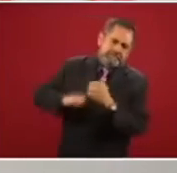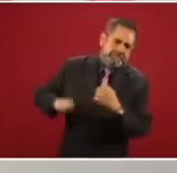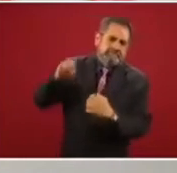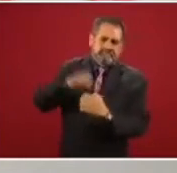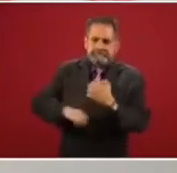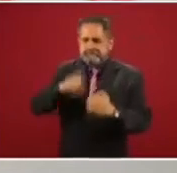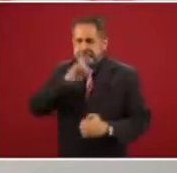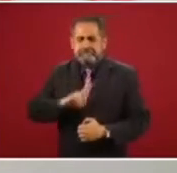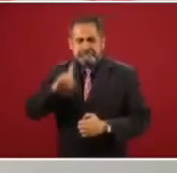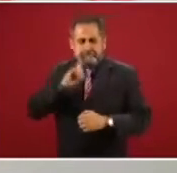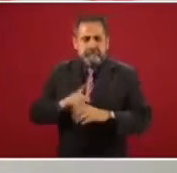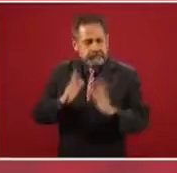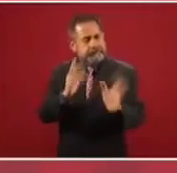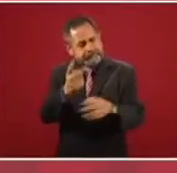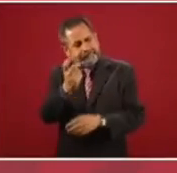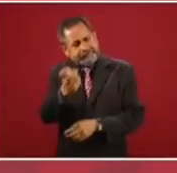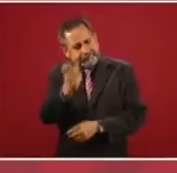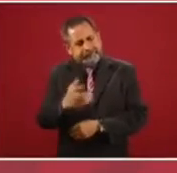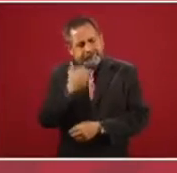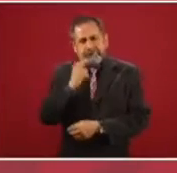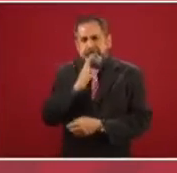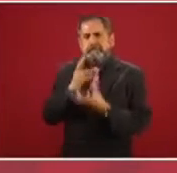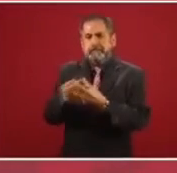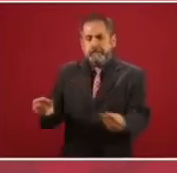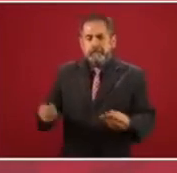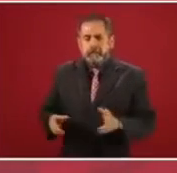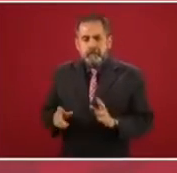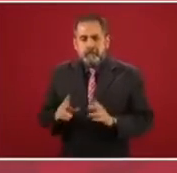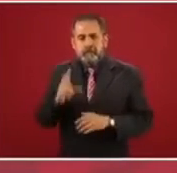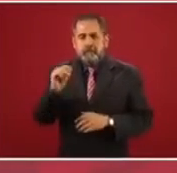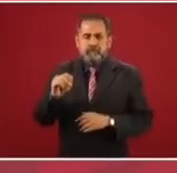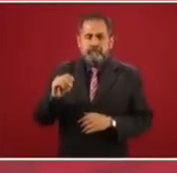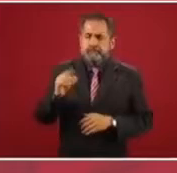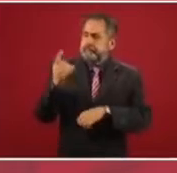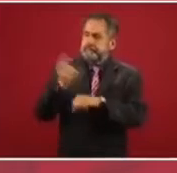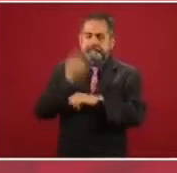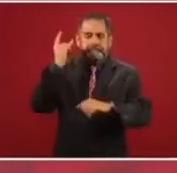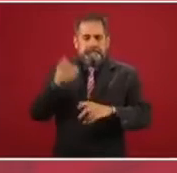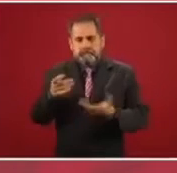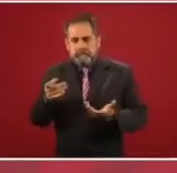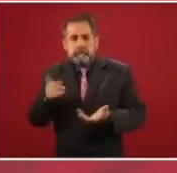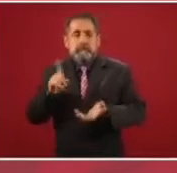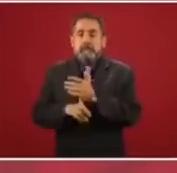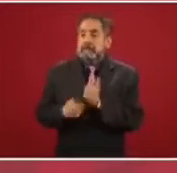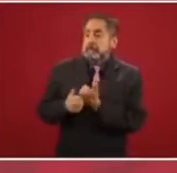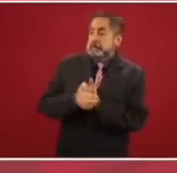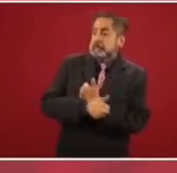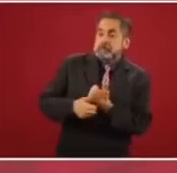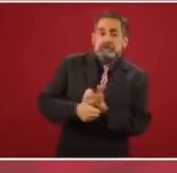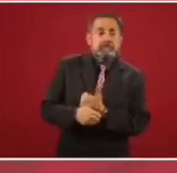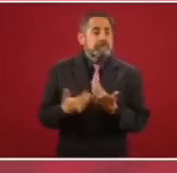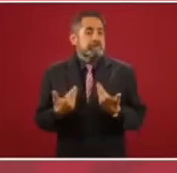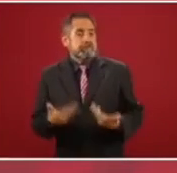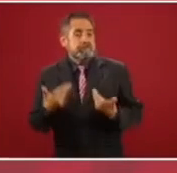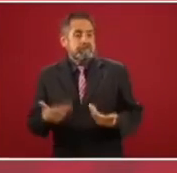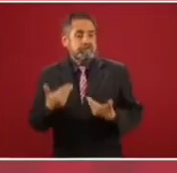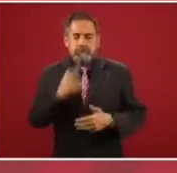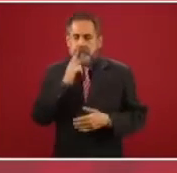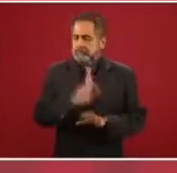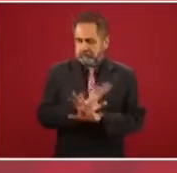justamente lo que queremos resolver y no lo vamos a resolver faltando a la verdad de la situación de cuál es la mejor solución